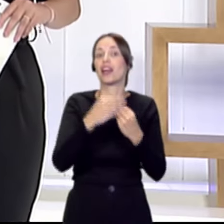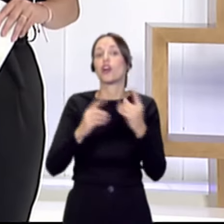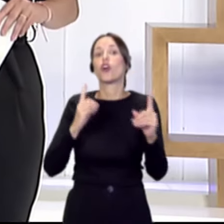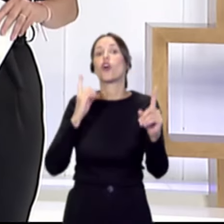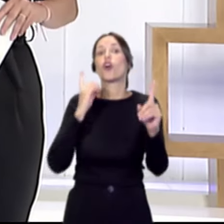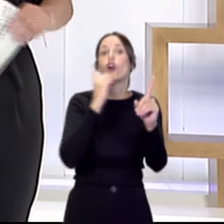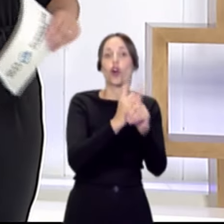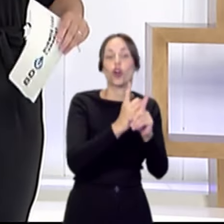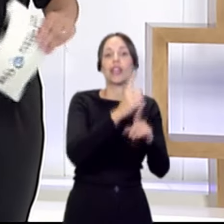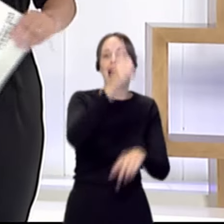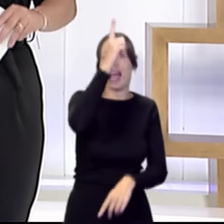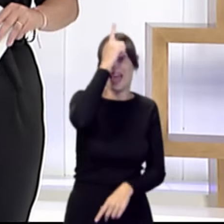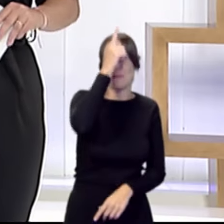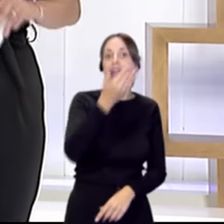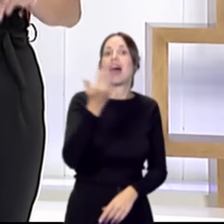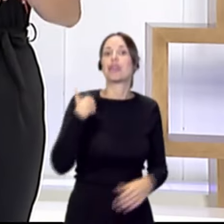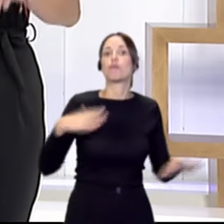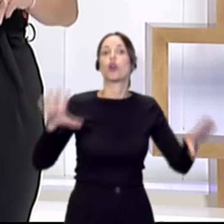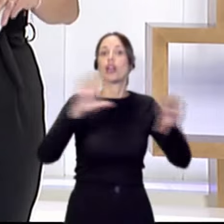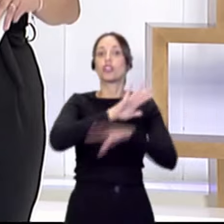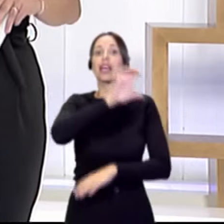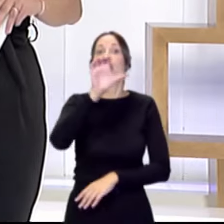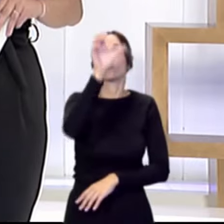en una noche histórica en la Eurocup por